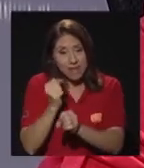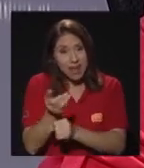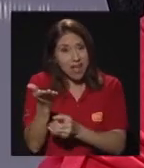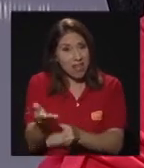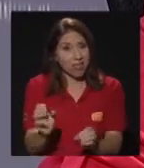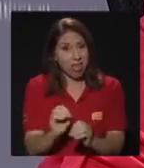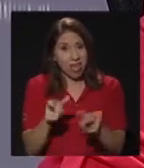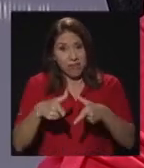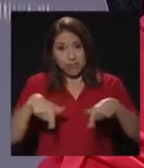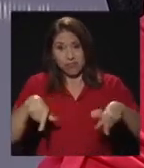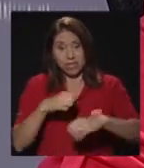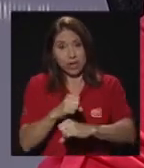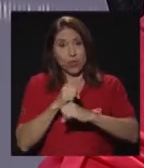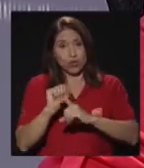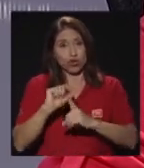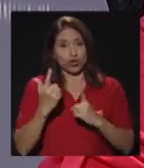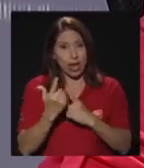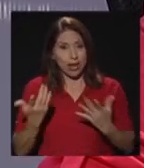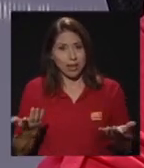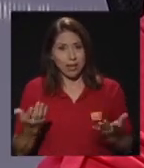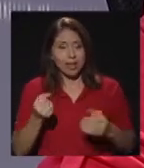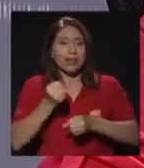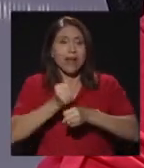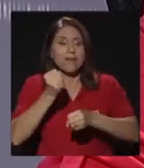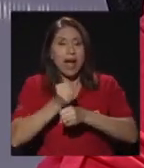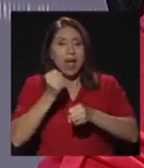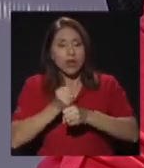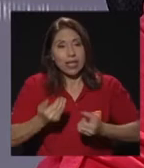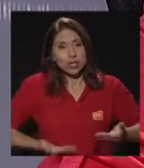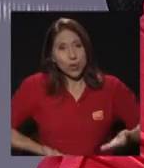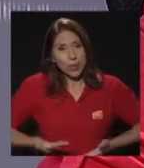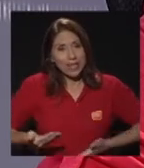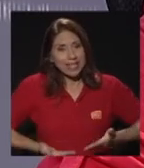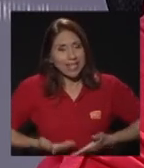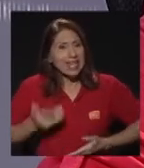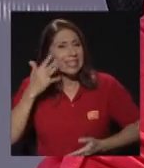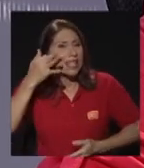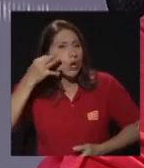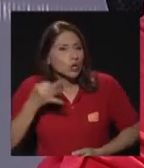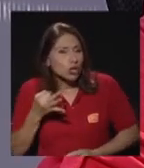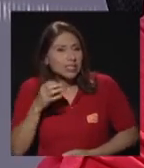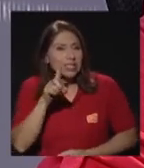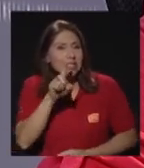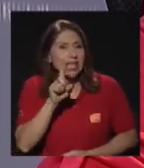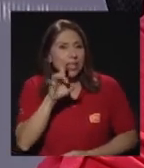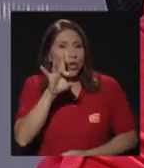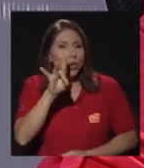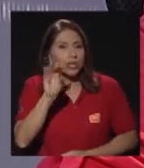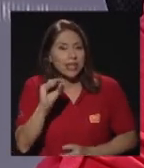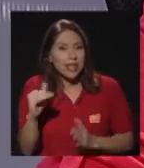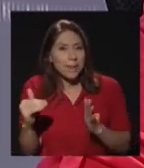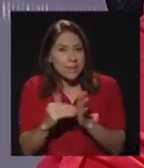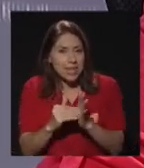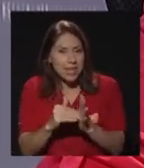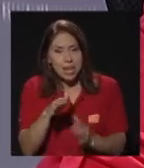caso de trabajadoras domésticas, se considera que son 180 mil, unas 40